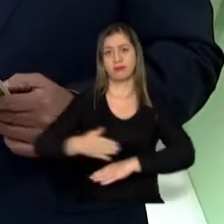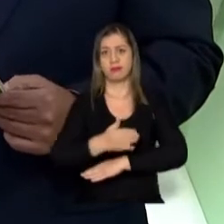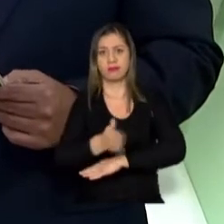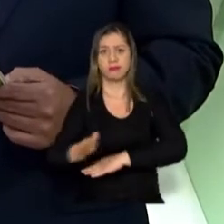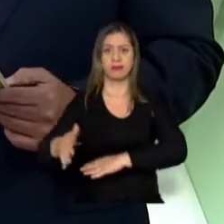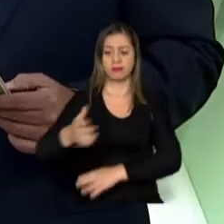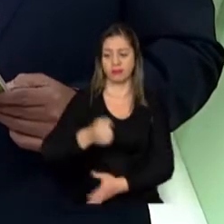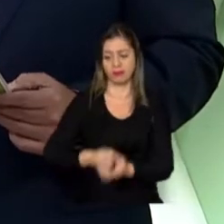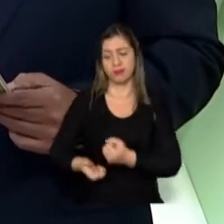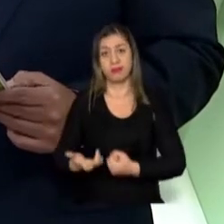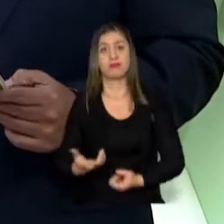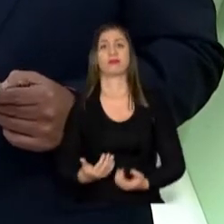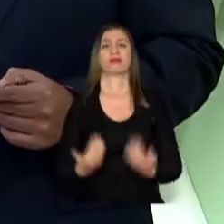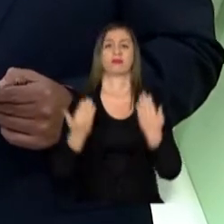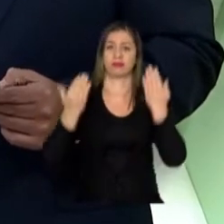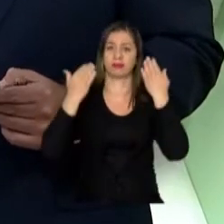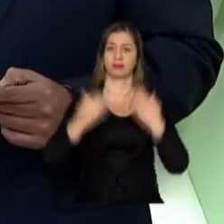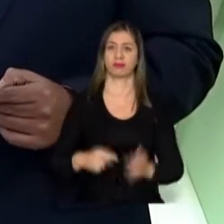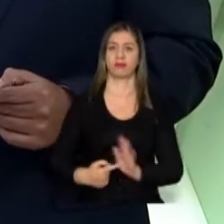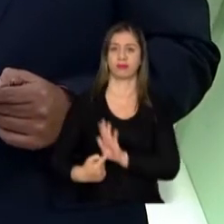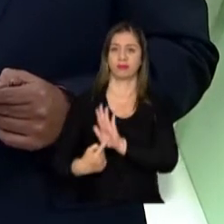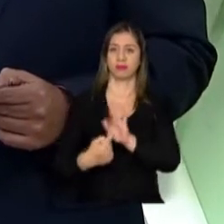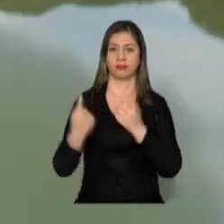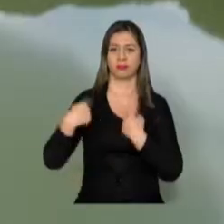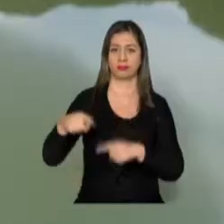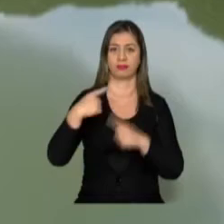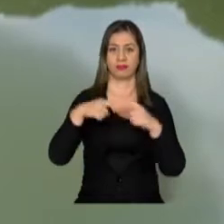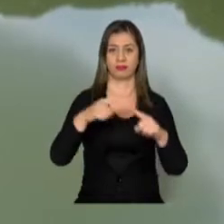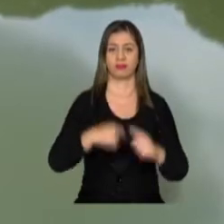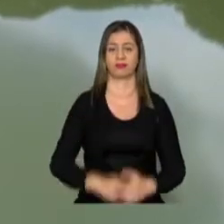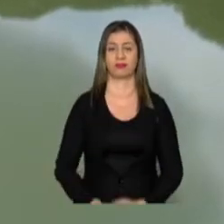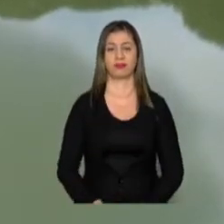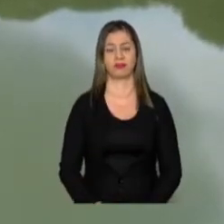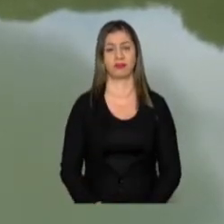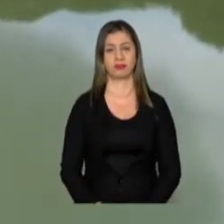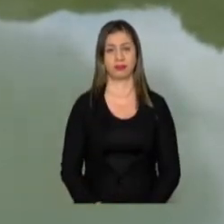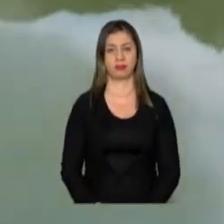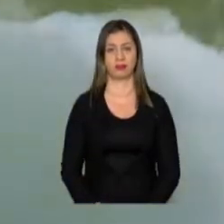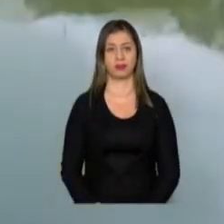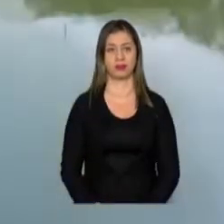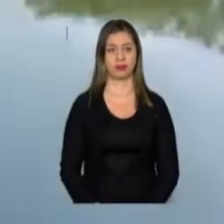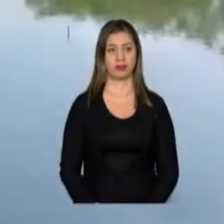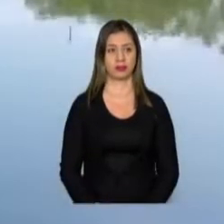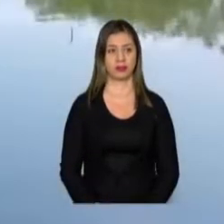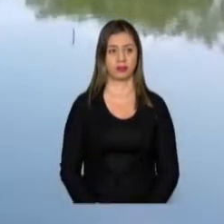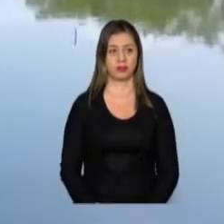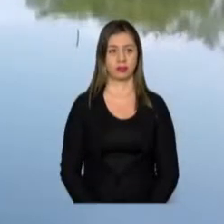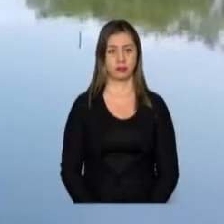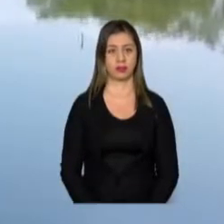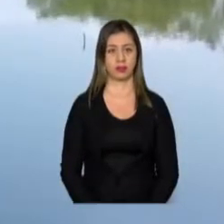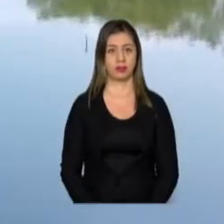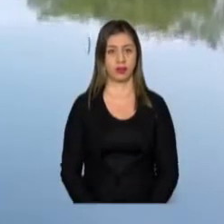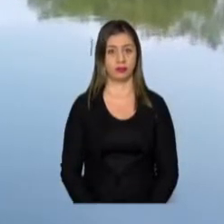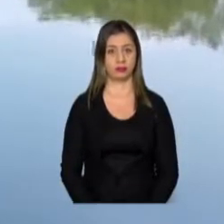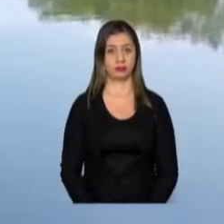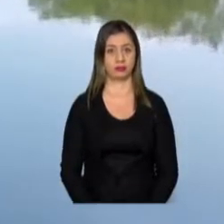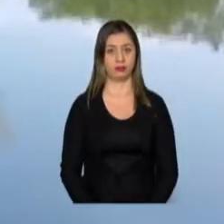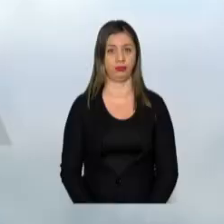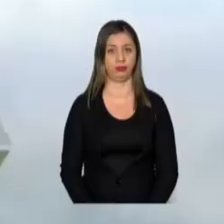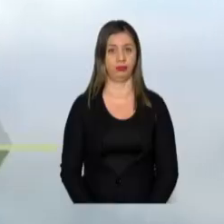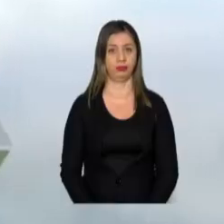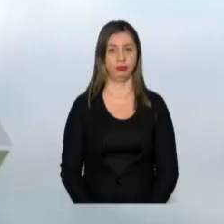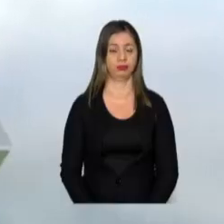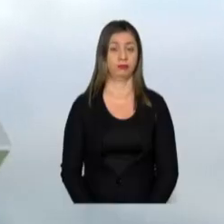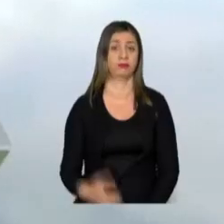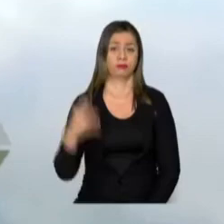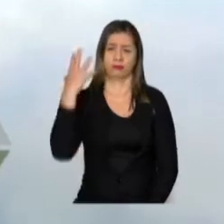ejemplo de recuperación y conservación ambiental. Además de tener algunos de los